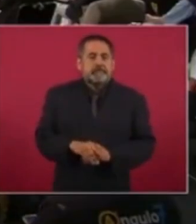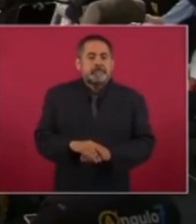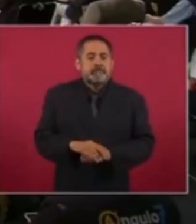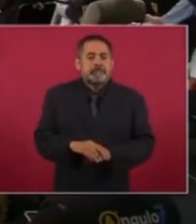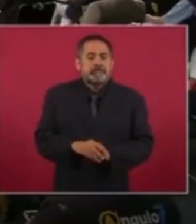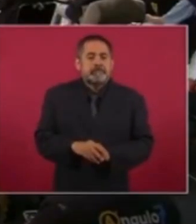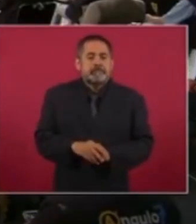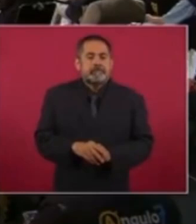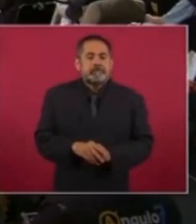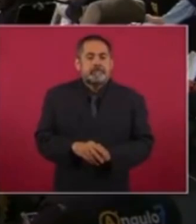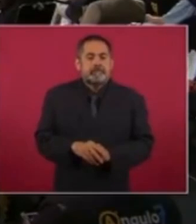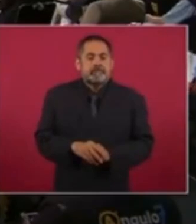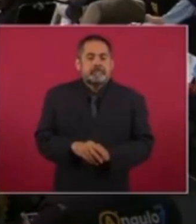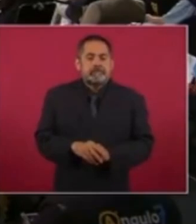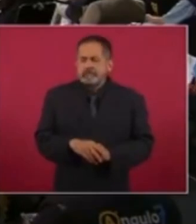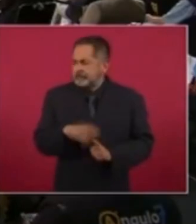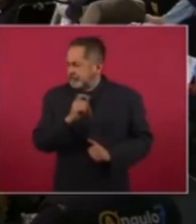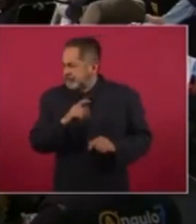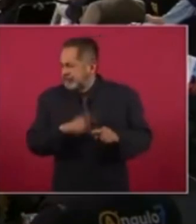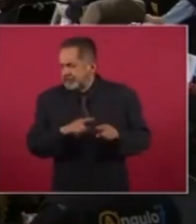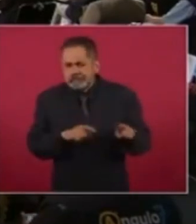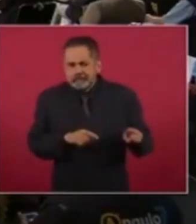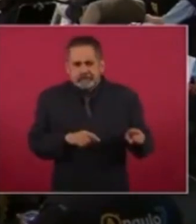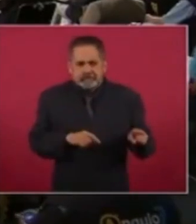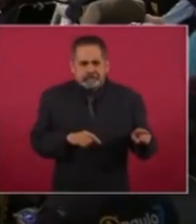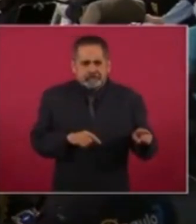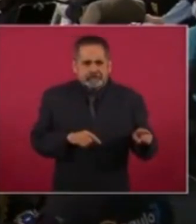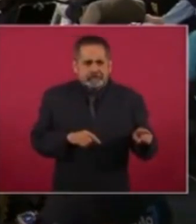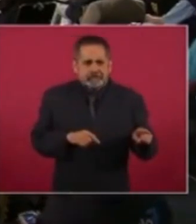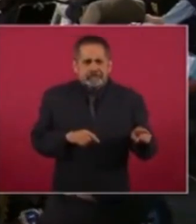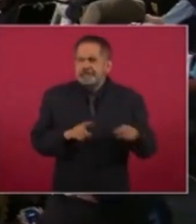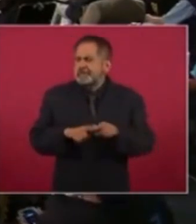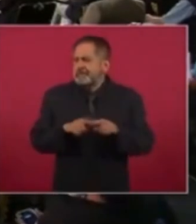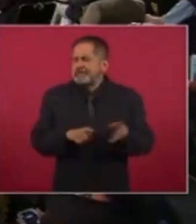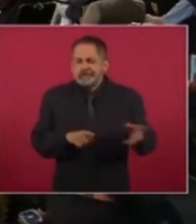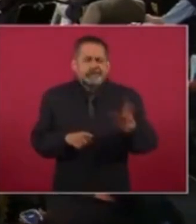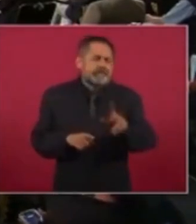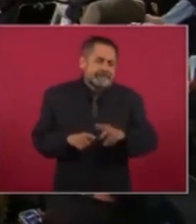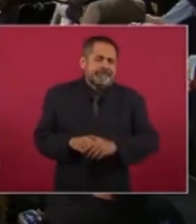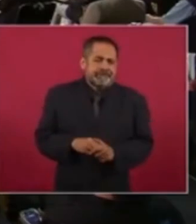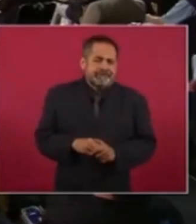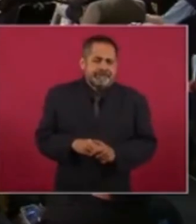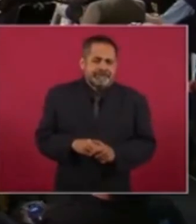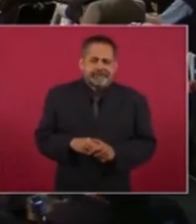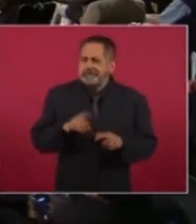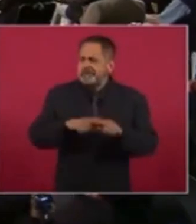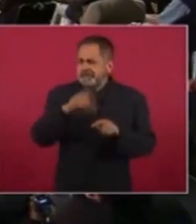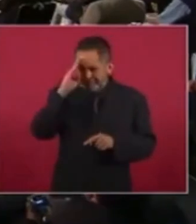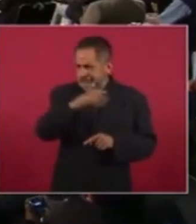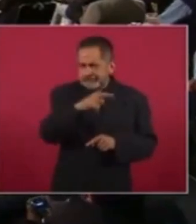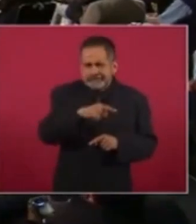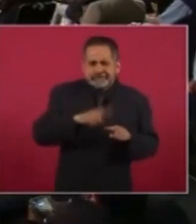Así es, amigos y amigas, hoy hablamos sobre este tema de la democracia porque hoy están muy enojados